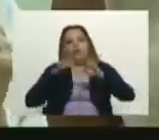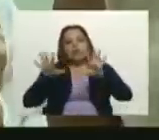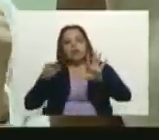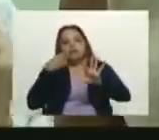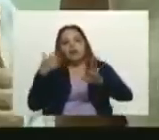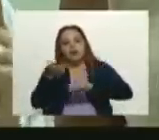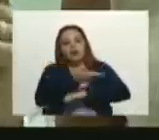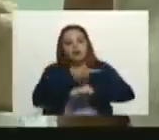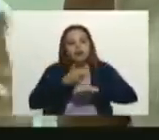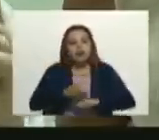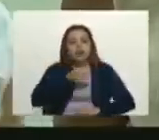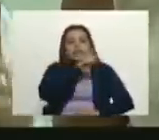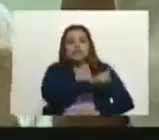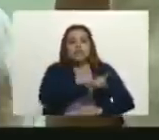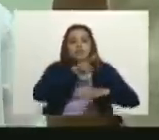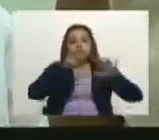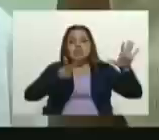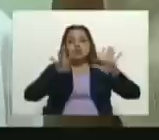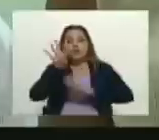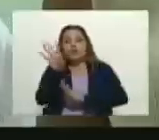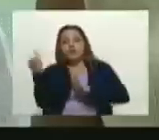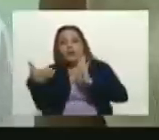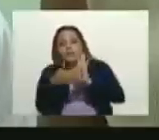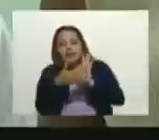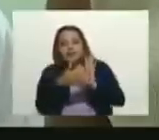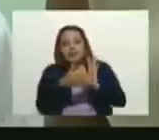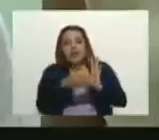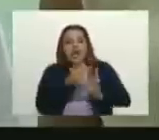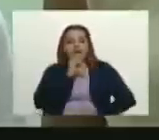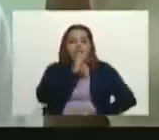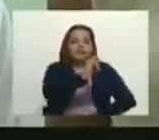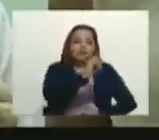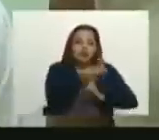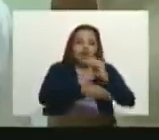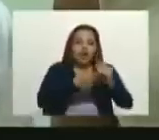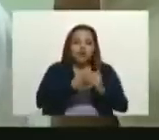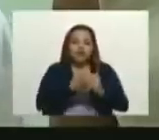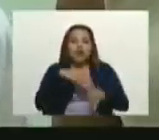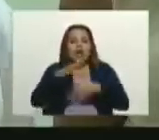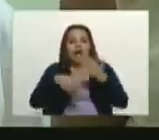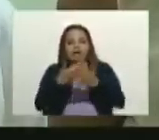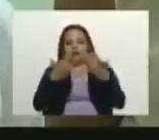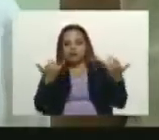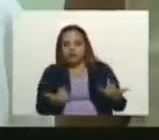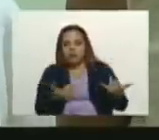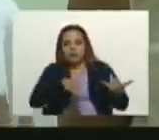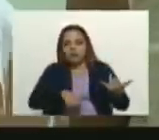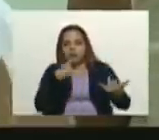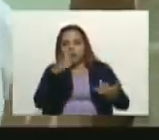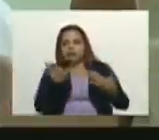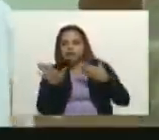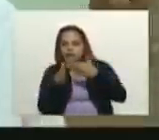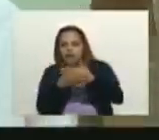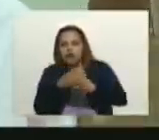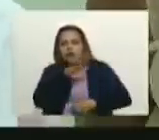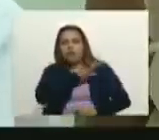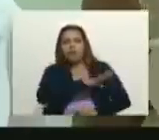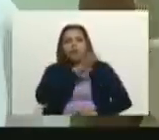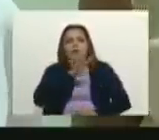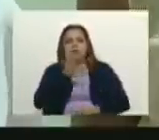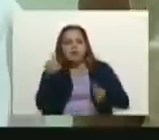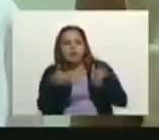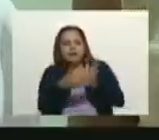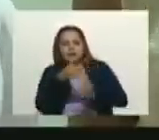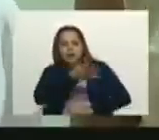Son 174 mil casos reportados, presidente, hasta ahora. Y podemos decir que hemos cerrado 44 mil y